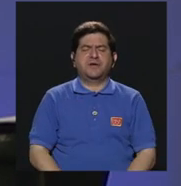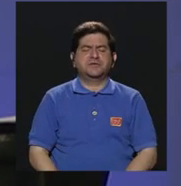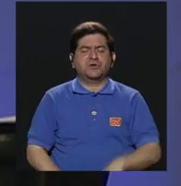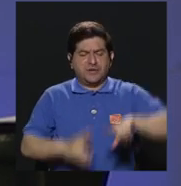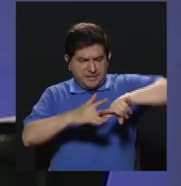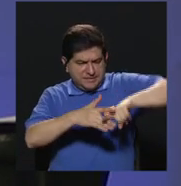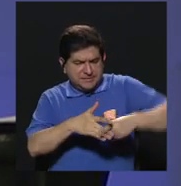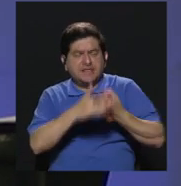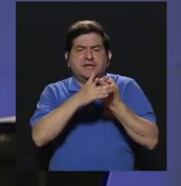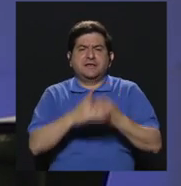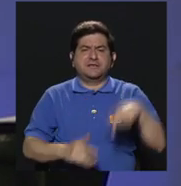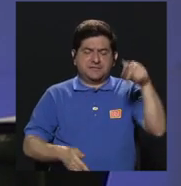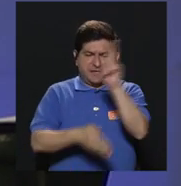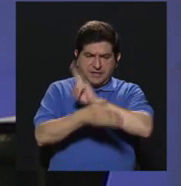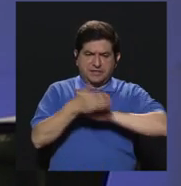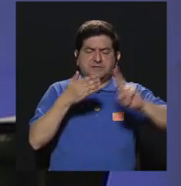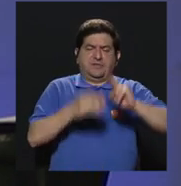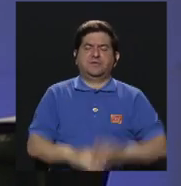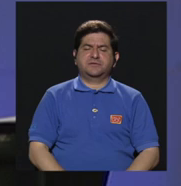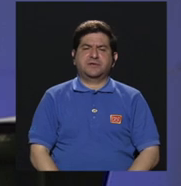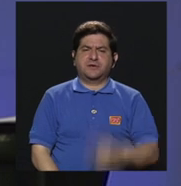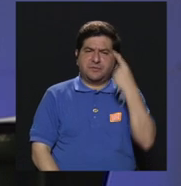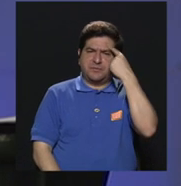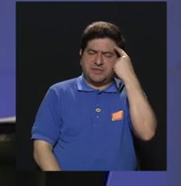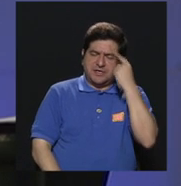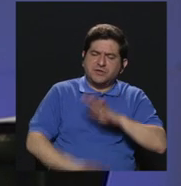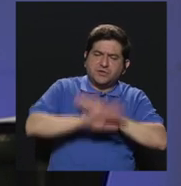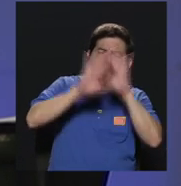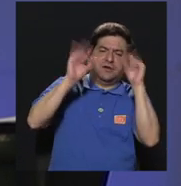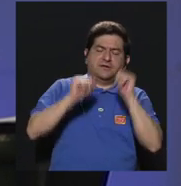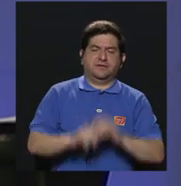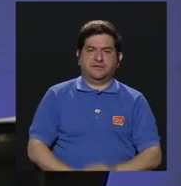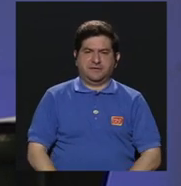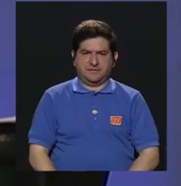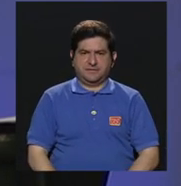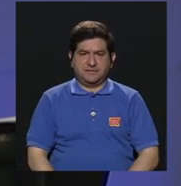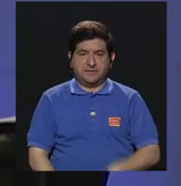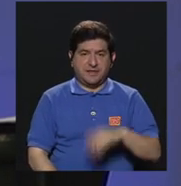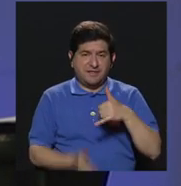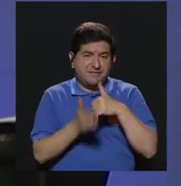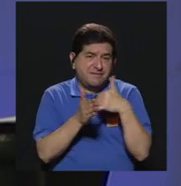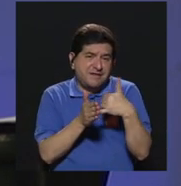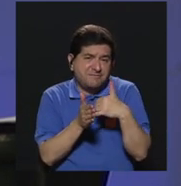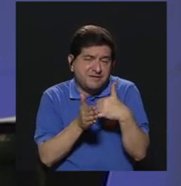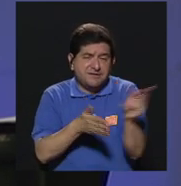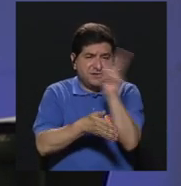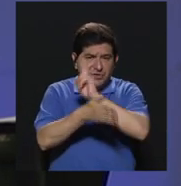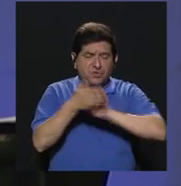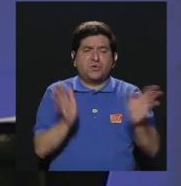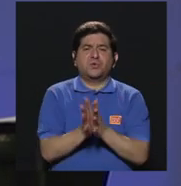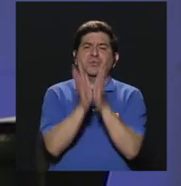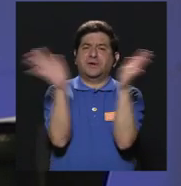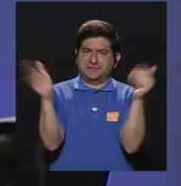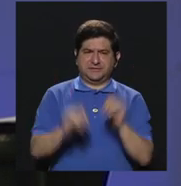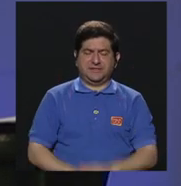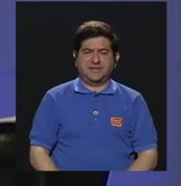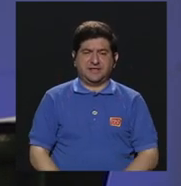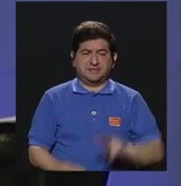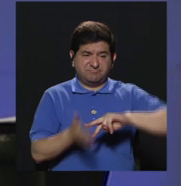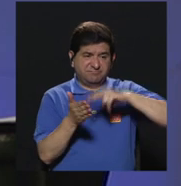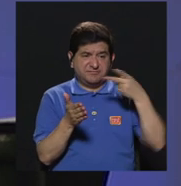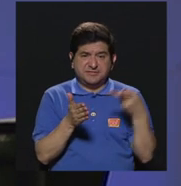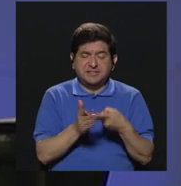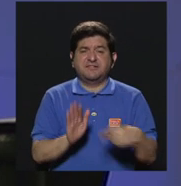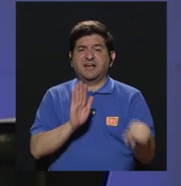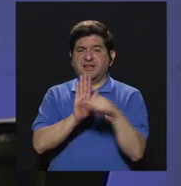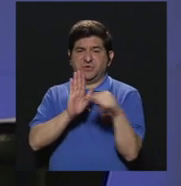dieron origen a nuestra universidad. Debemos tener claro que un debilitamiento de las universidades públicas tendría resultados